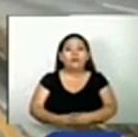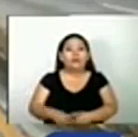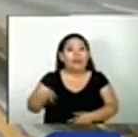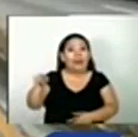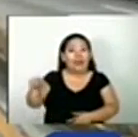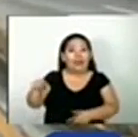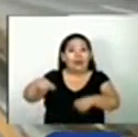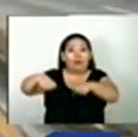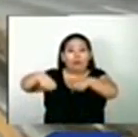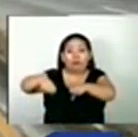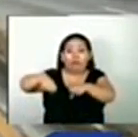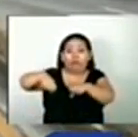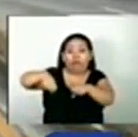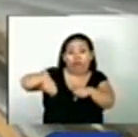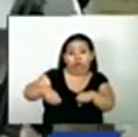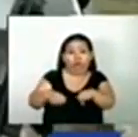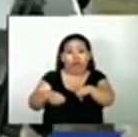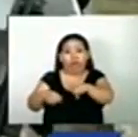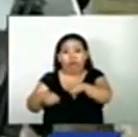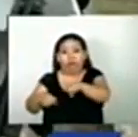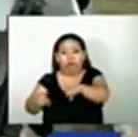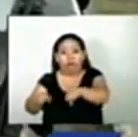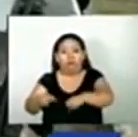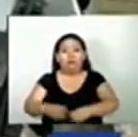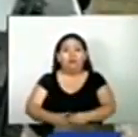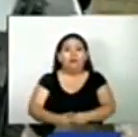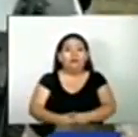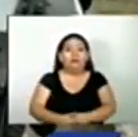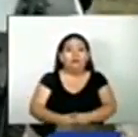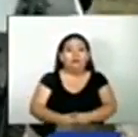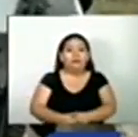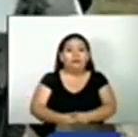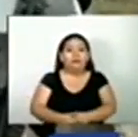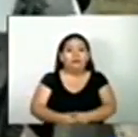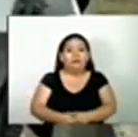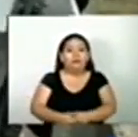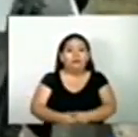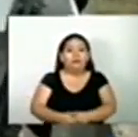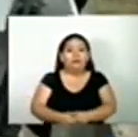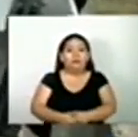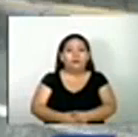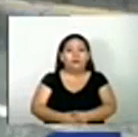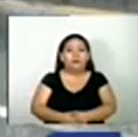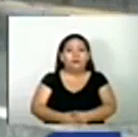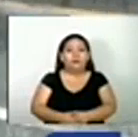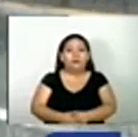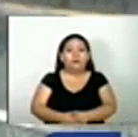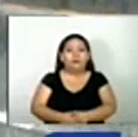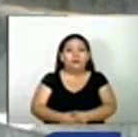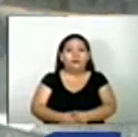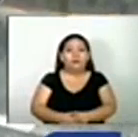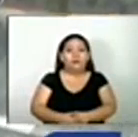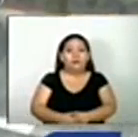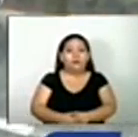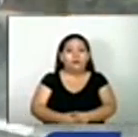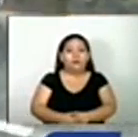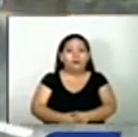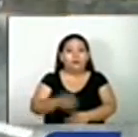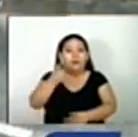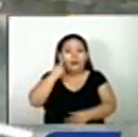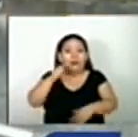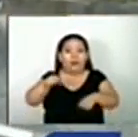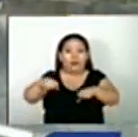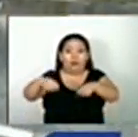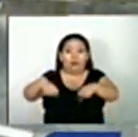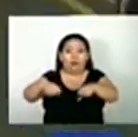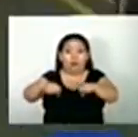Venía zigzagueando. Venía de no encontrar la forma de detectar. ¿Cómo que está atrás? Ella se me atravesó